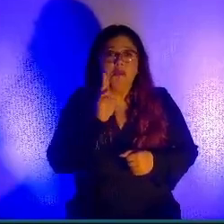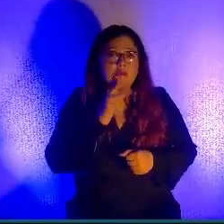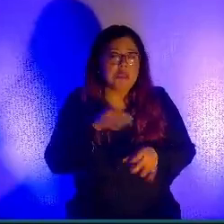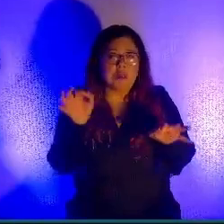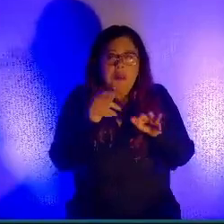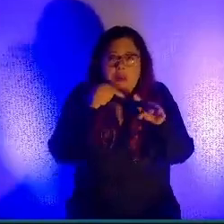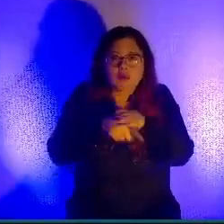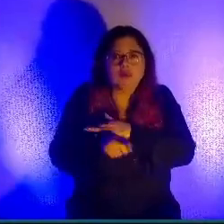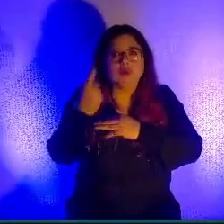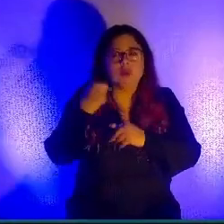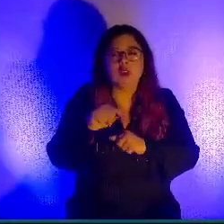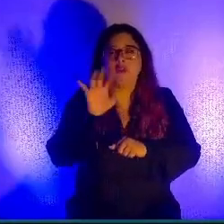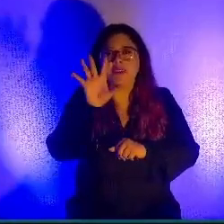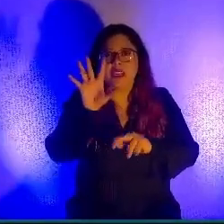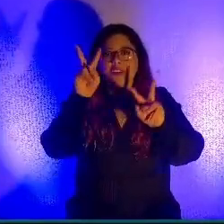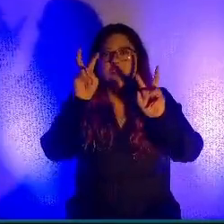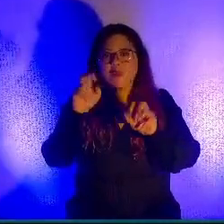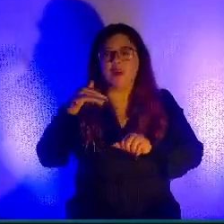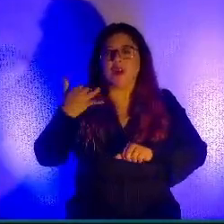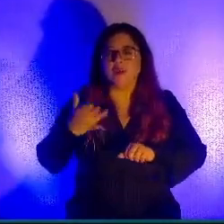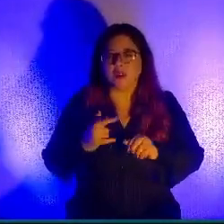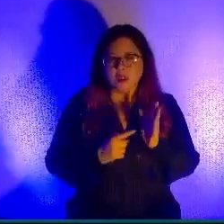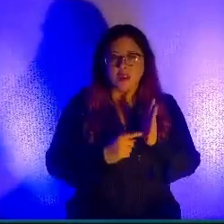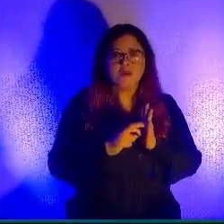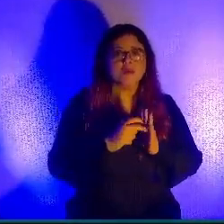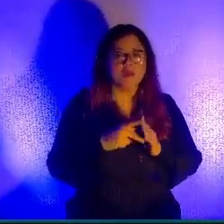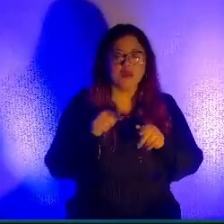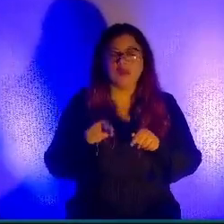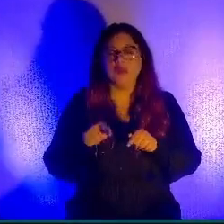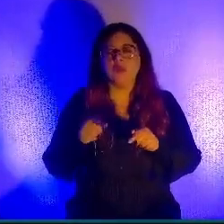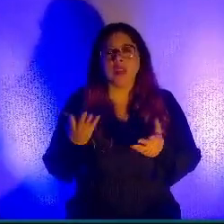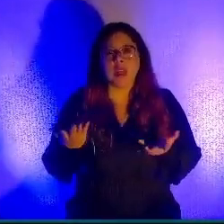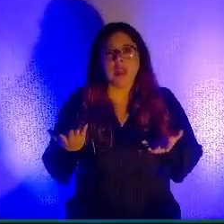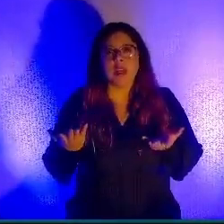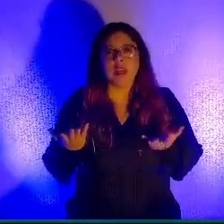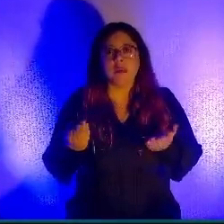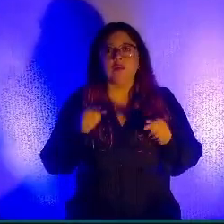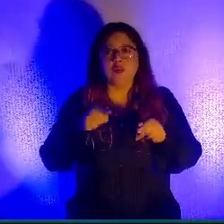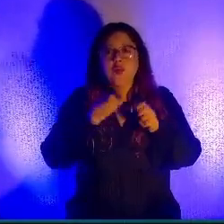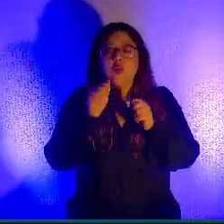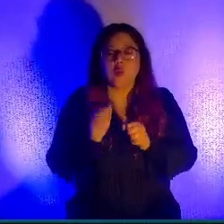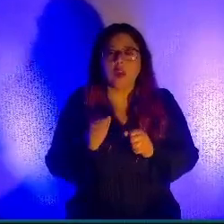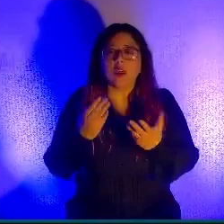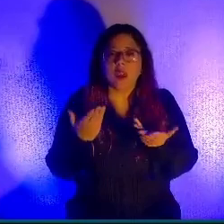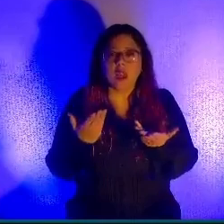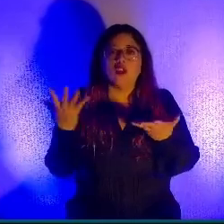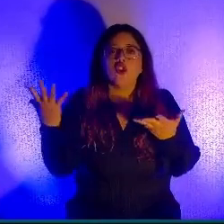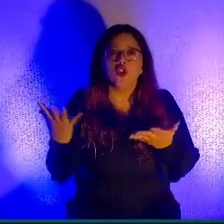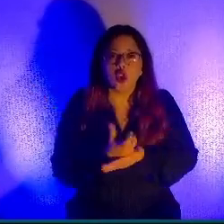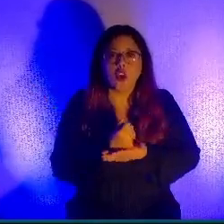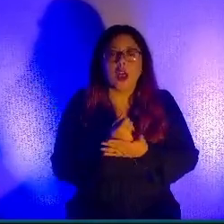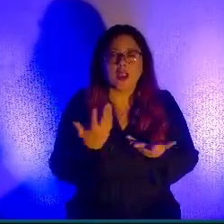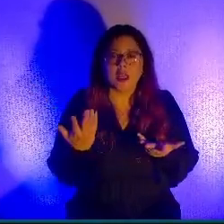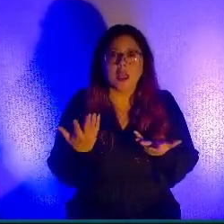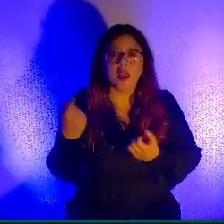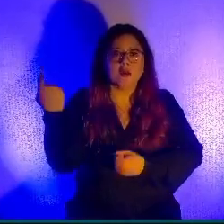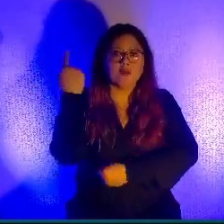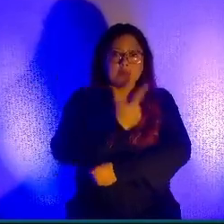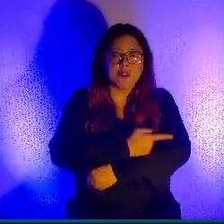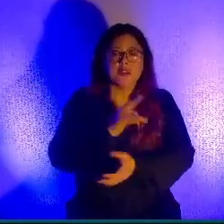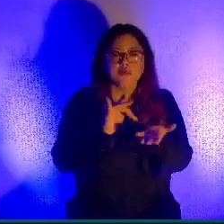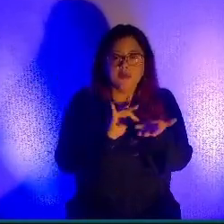pero cinco pasos fundamentales que si tú pasas por todo eso vas a llegar en una jornada de a